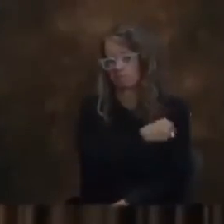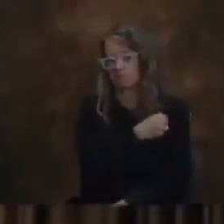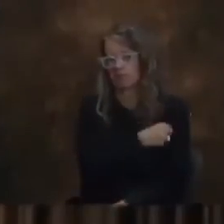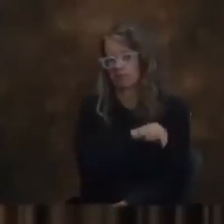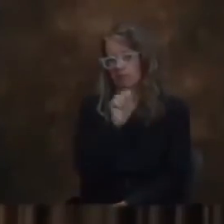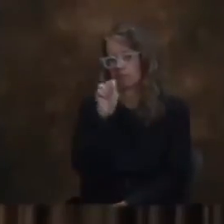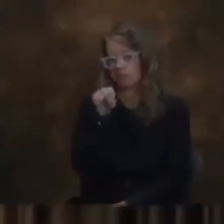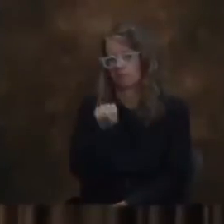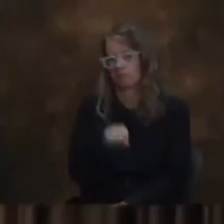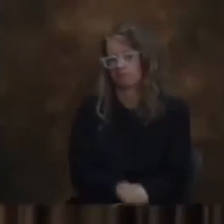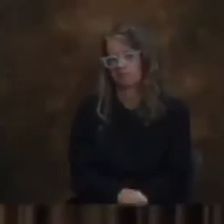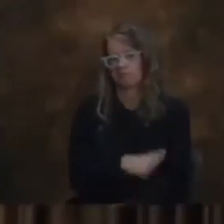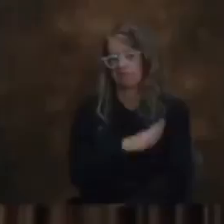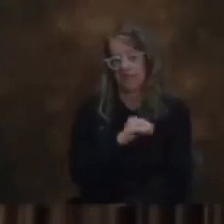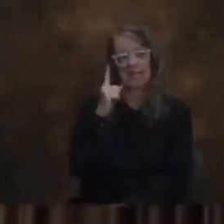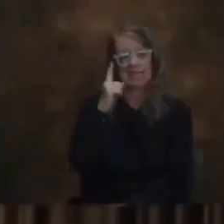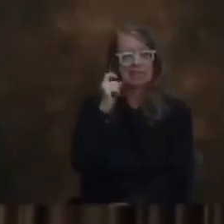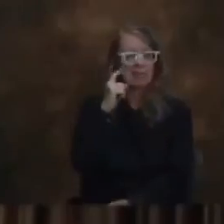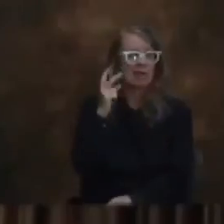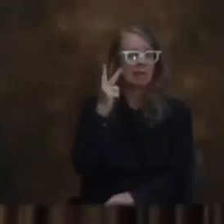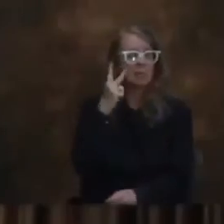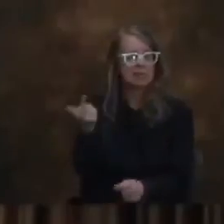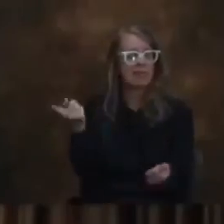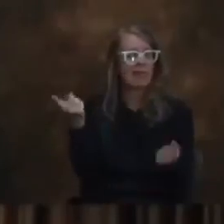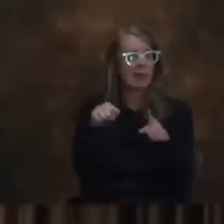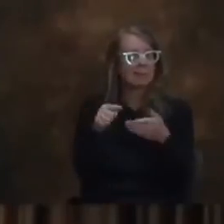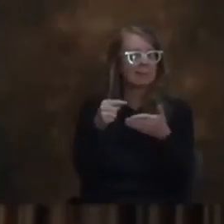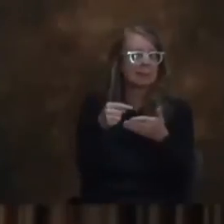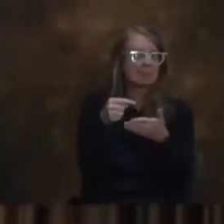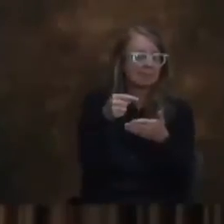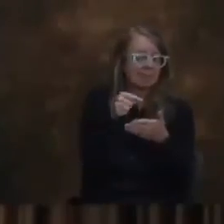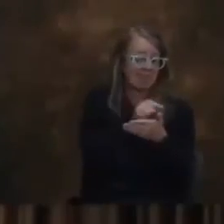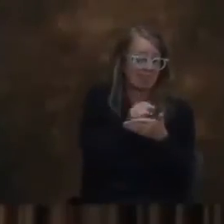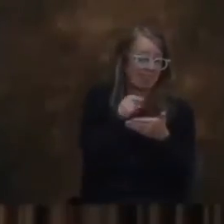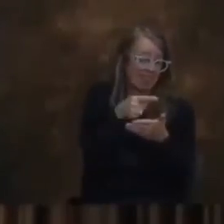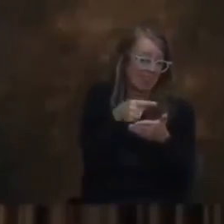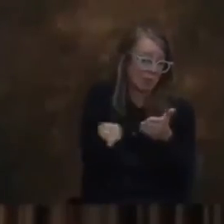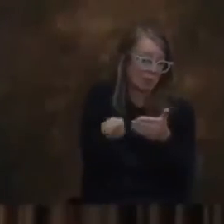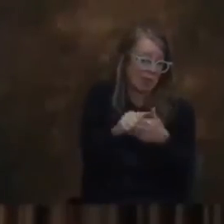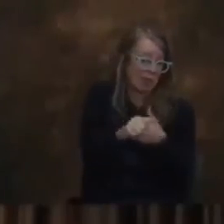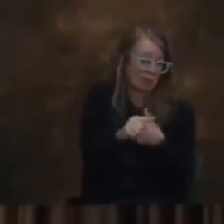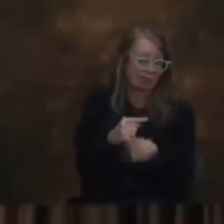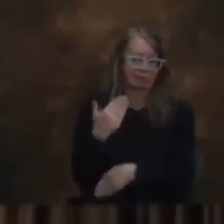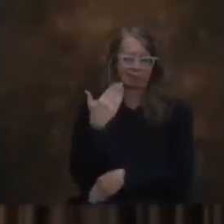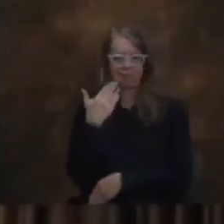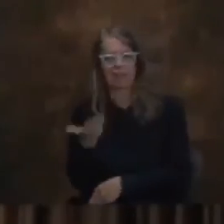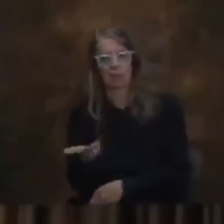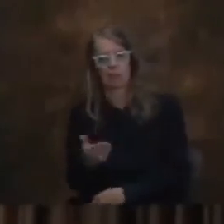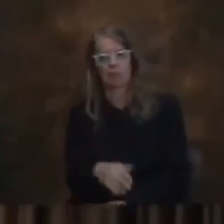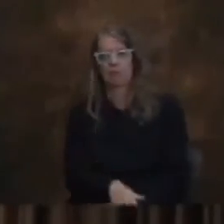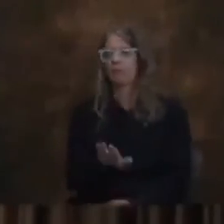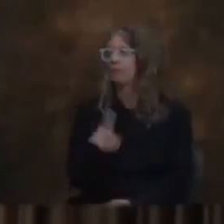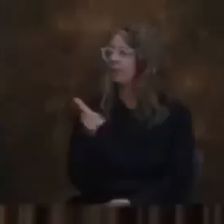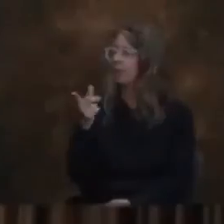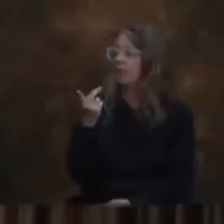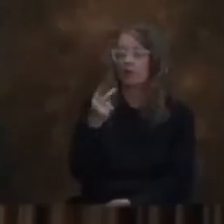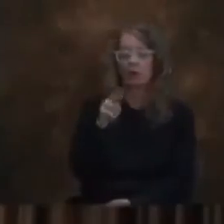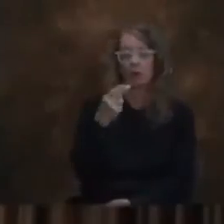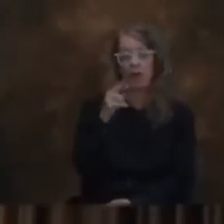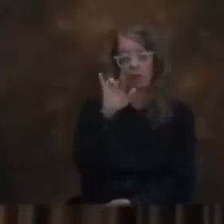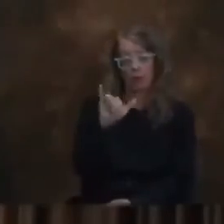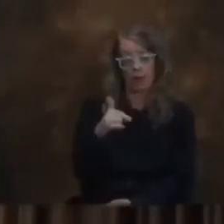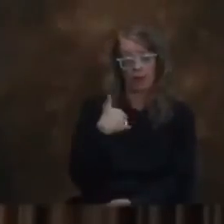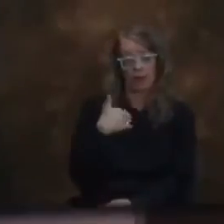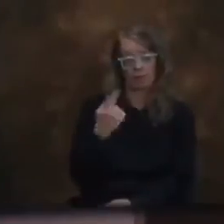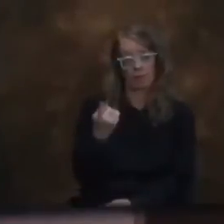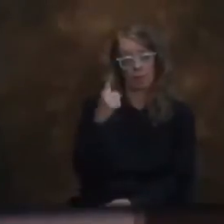esos casos en la semana que viene doctor hard way yo tengo una pregunta pero antes de hacerla